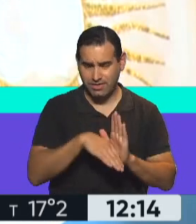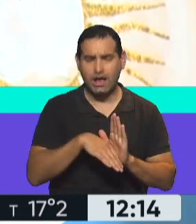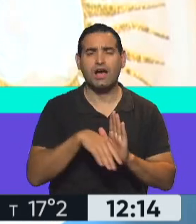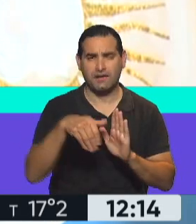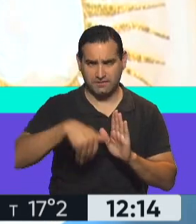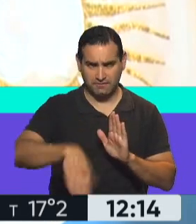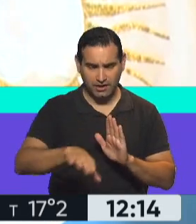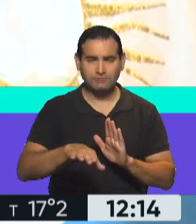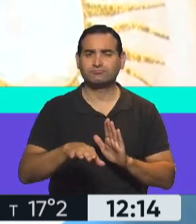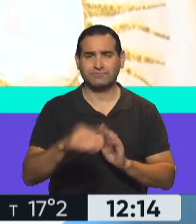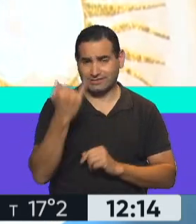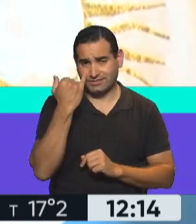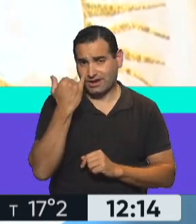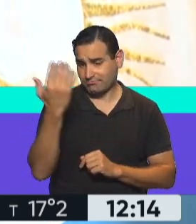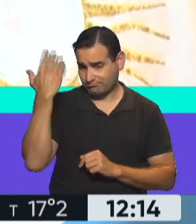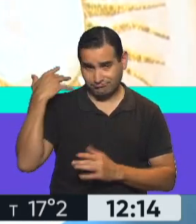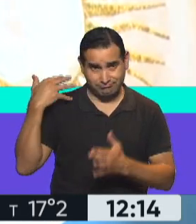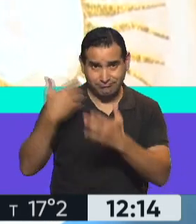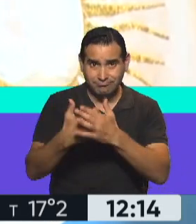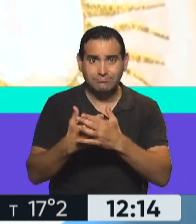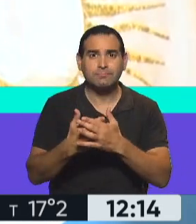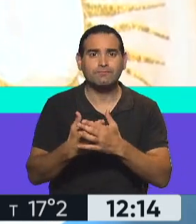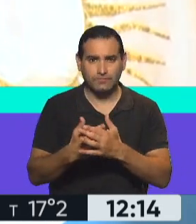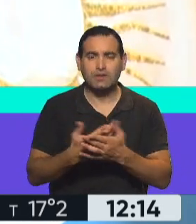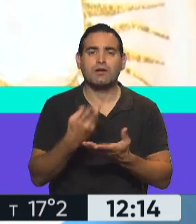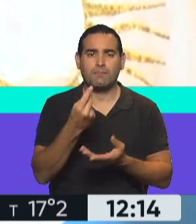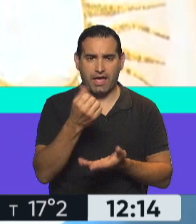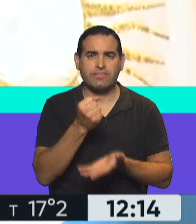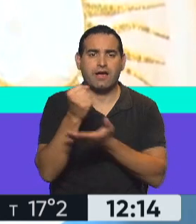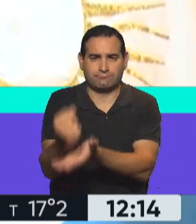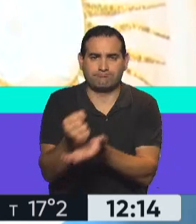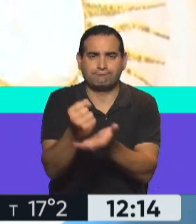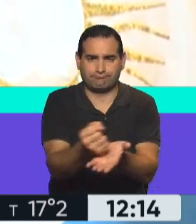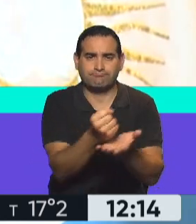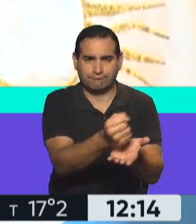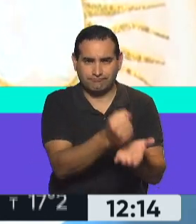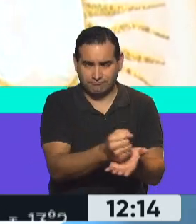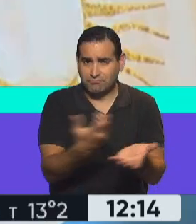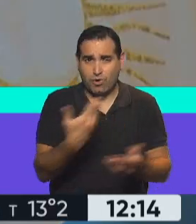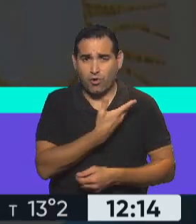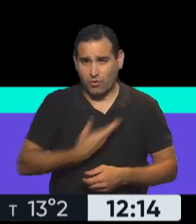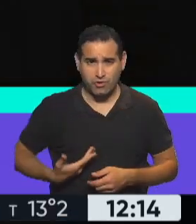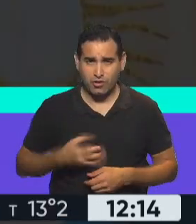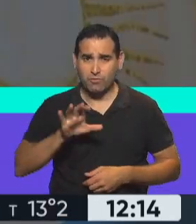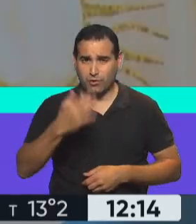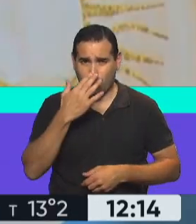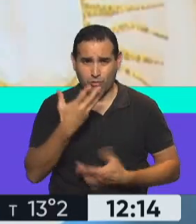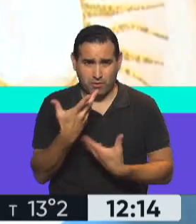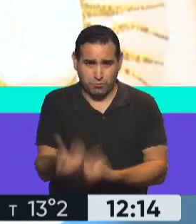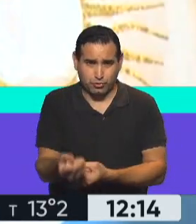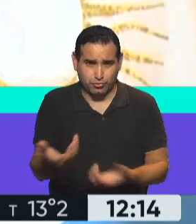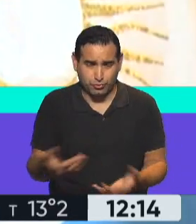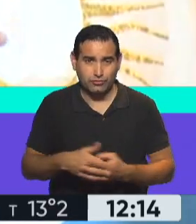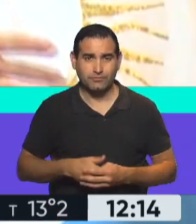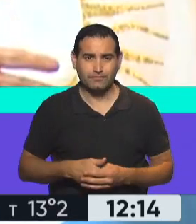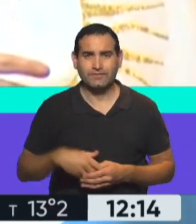recibirán, como lo hemos hecho hasta ahora, apoyo económico del gobierno provincial. Y eso